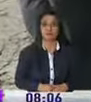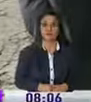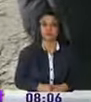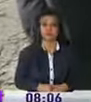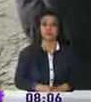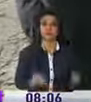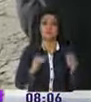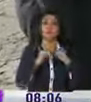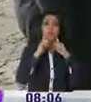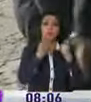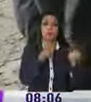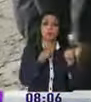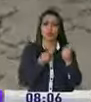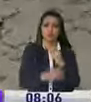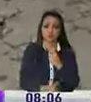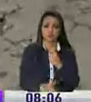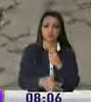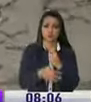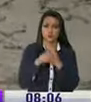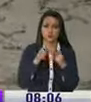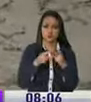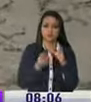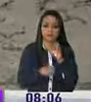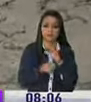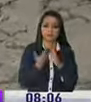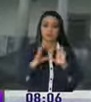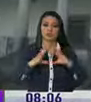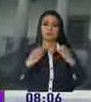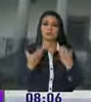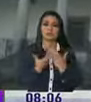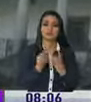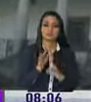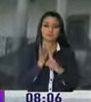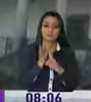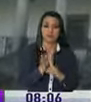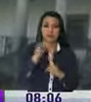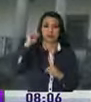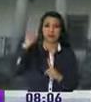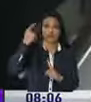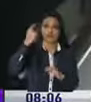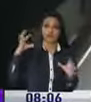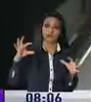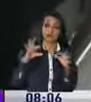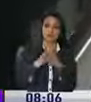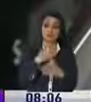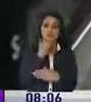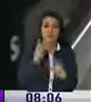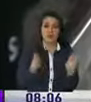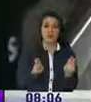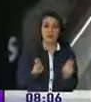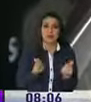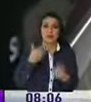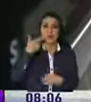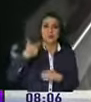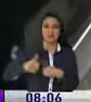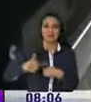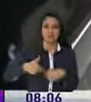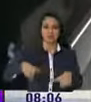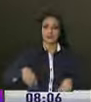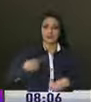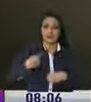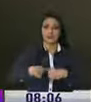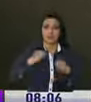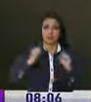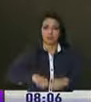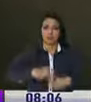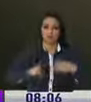Intensificar los controles de opacidad, crear una comisión especializada para que junto al gobierno nacional mejoren la calidad de gasolina que se distribuye en Quito